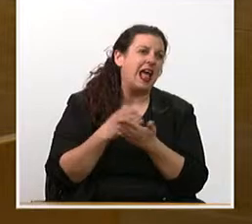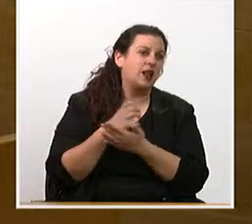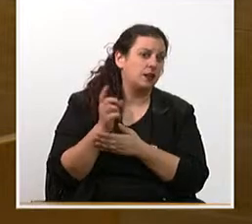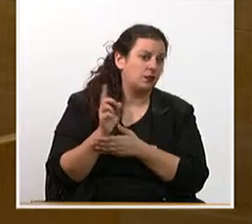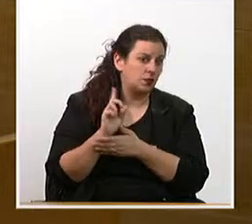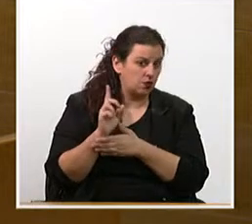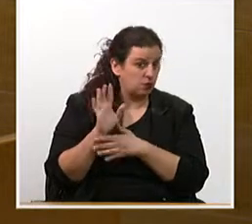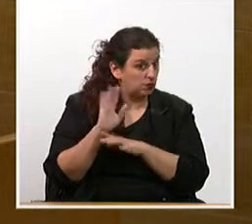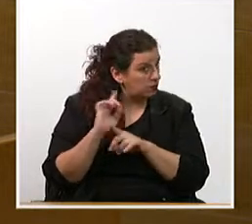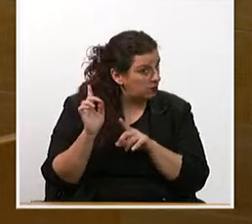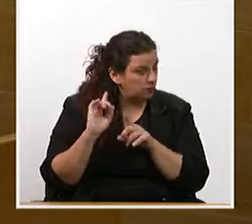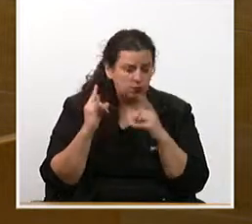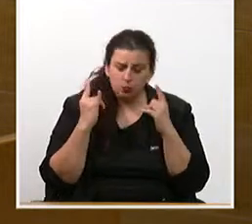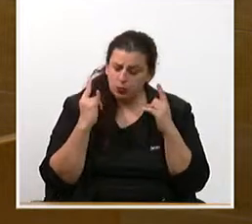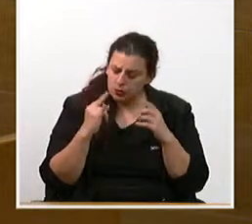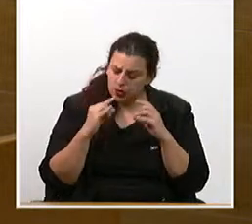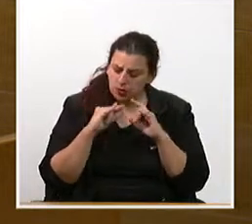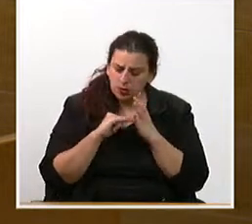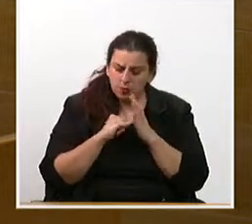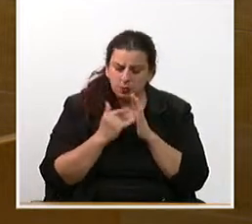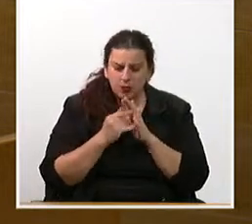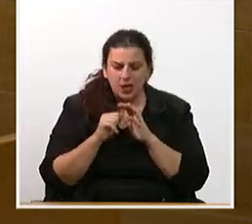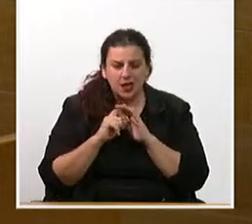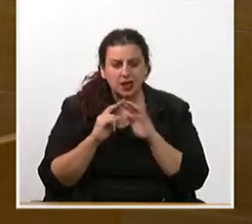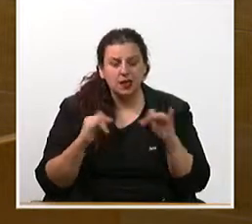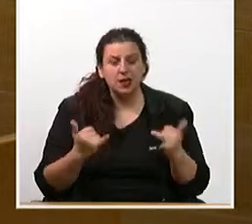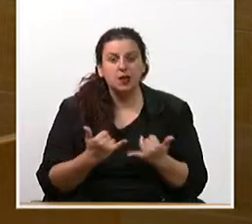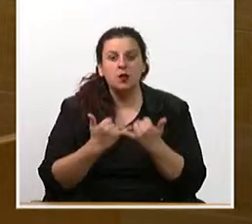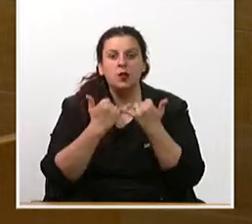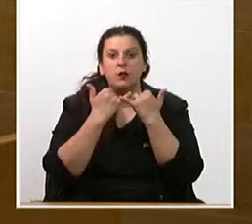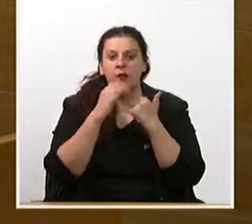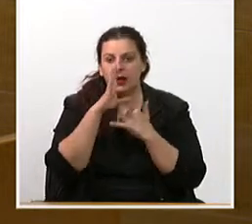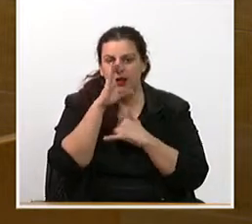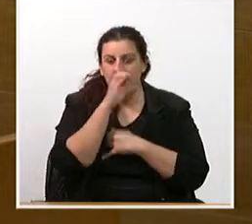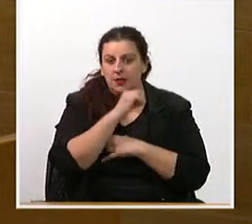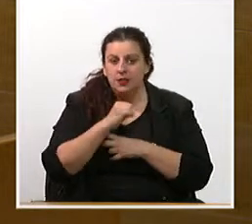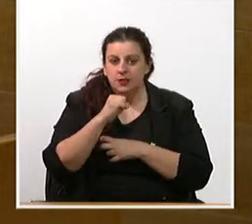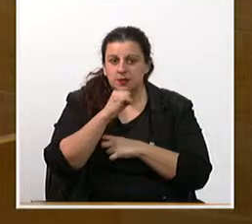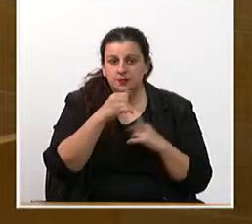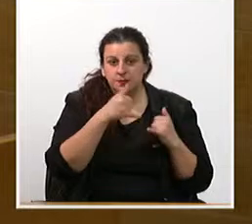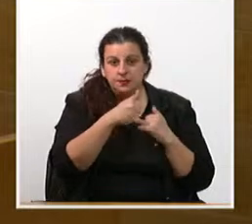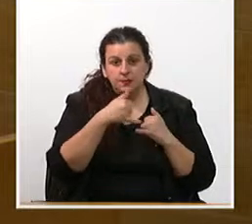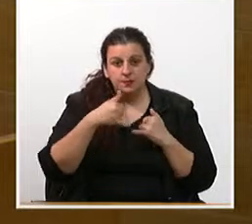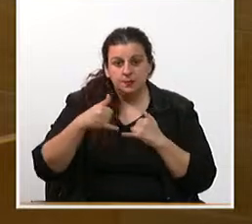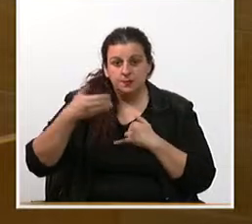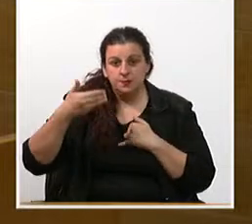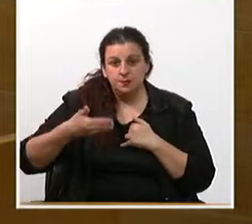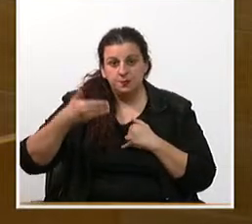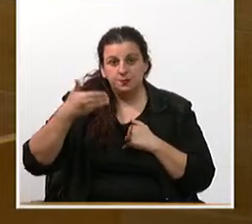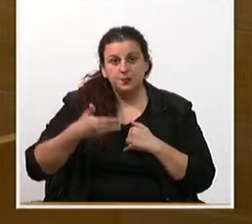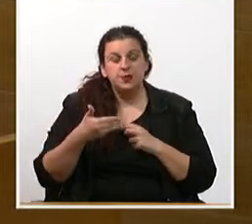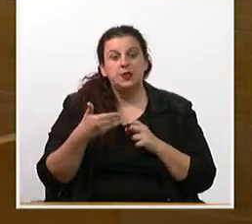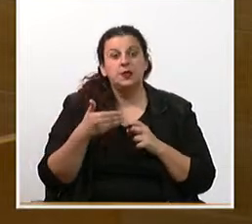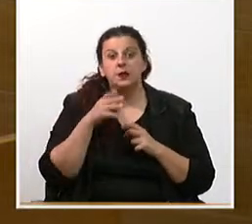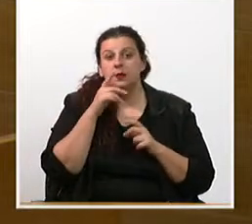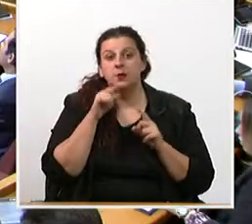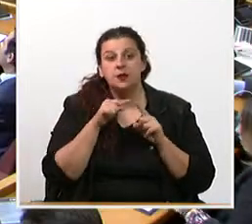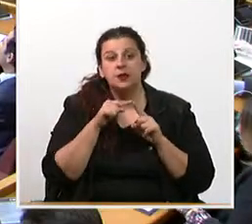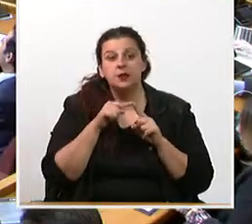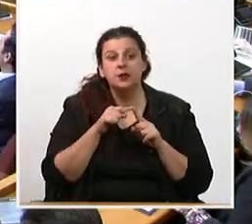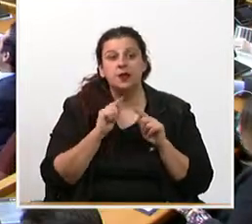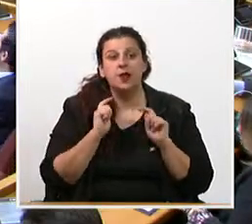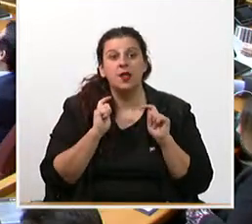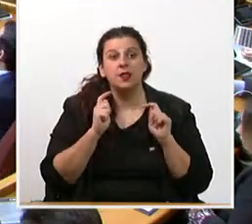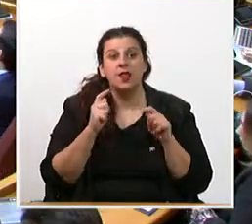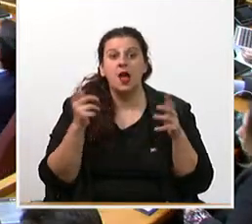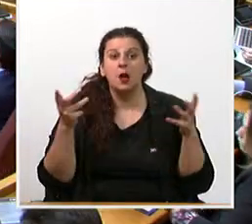vaer un integral citrícola enes l important y interesant per precis donar to